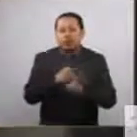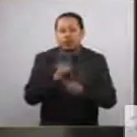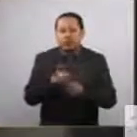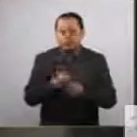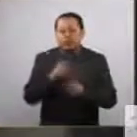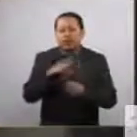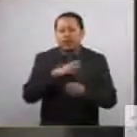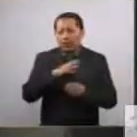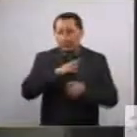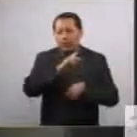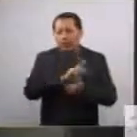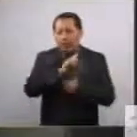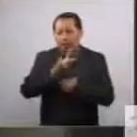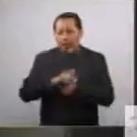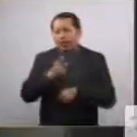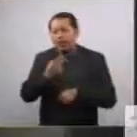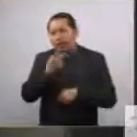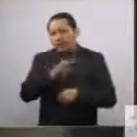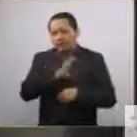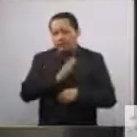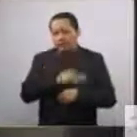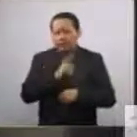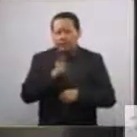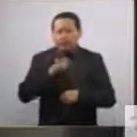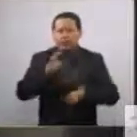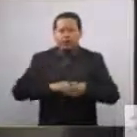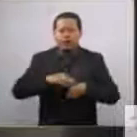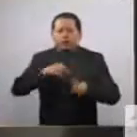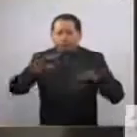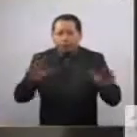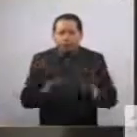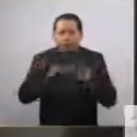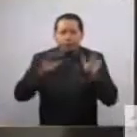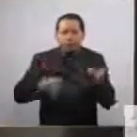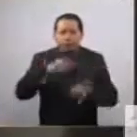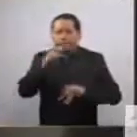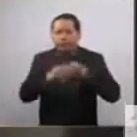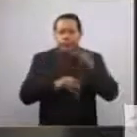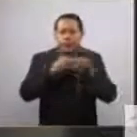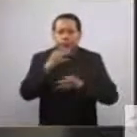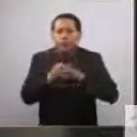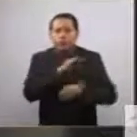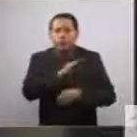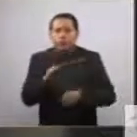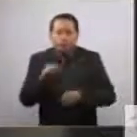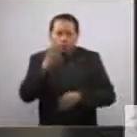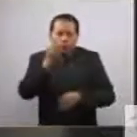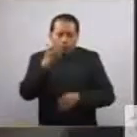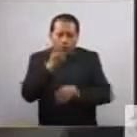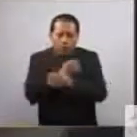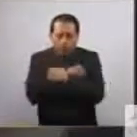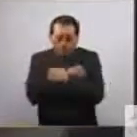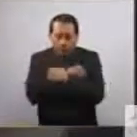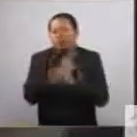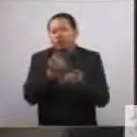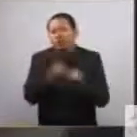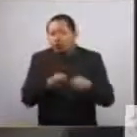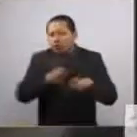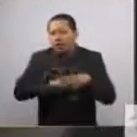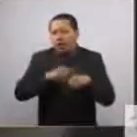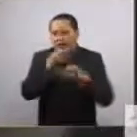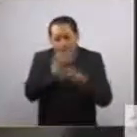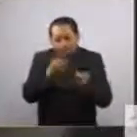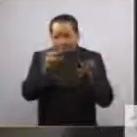países hispanoamericanos, se ha dado una mayor promoción de las lenguas indígenas a nivel educacional, social y legal hasta su proclamación,